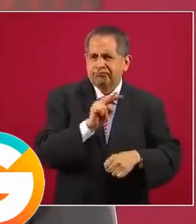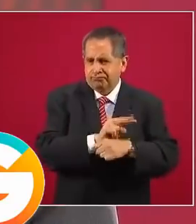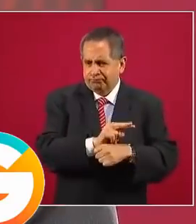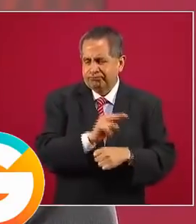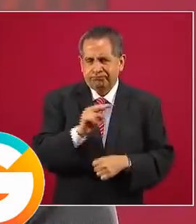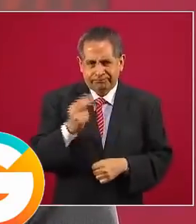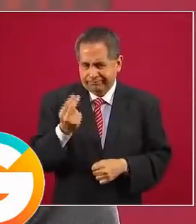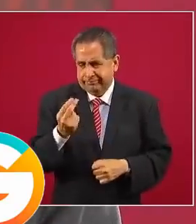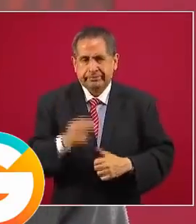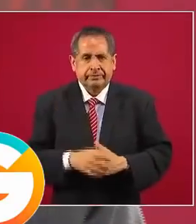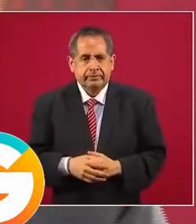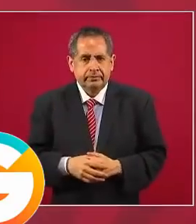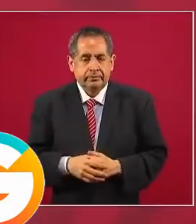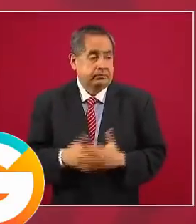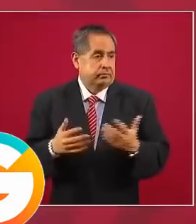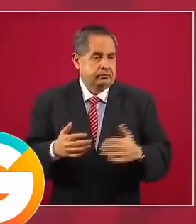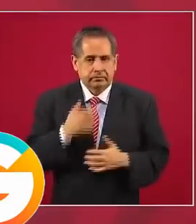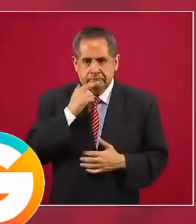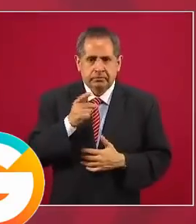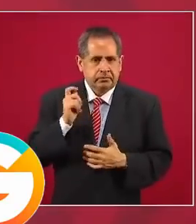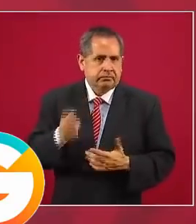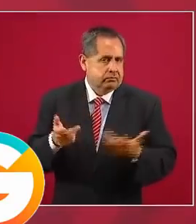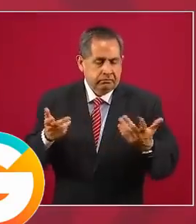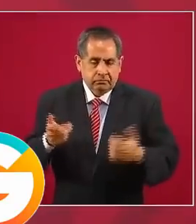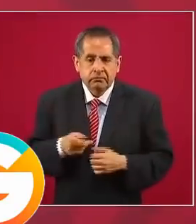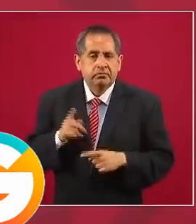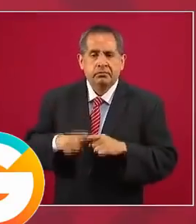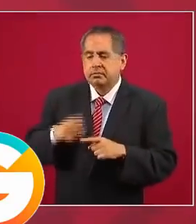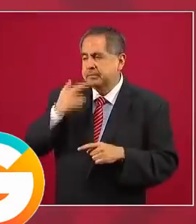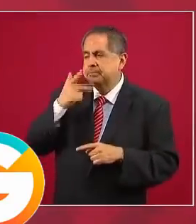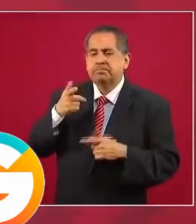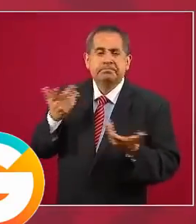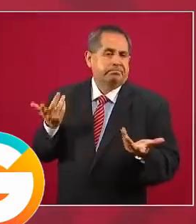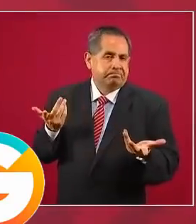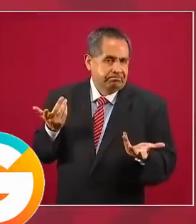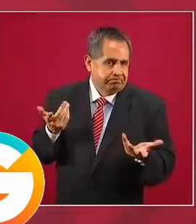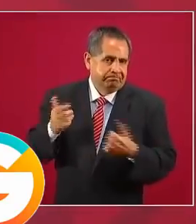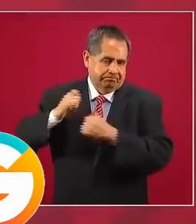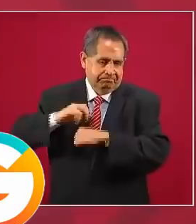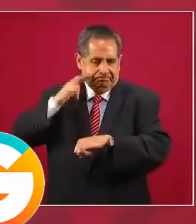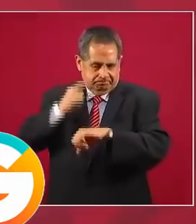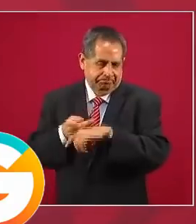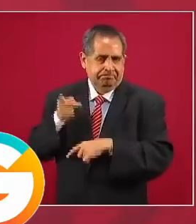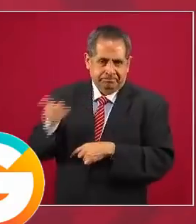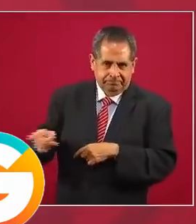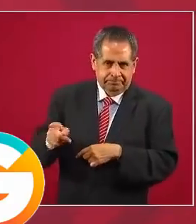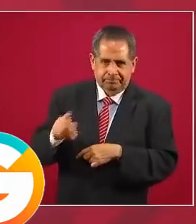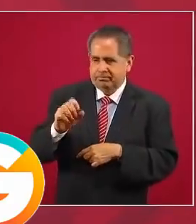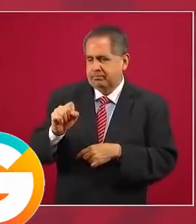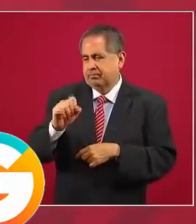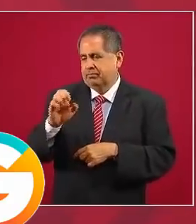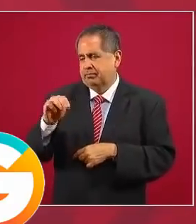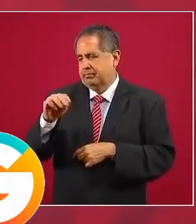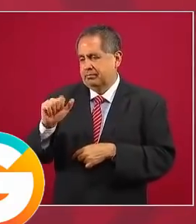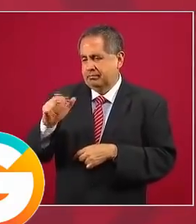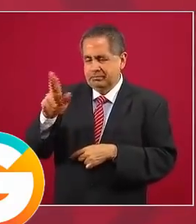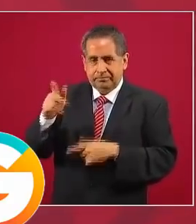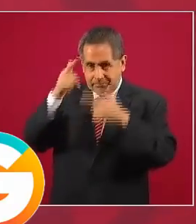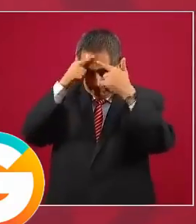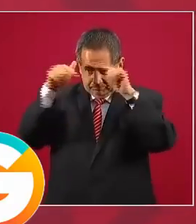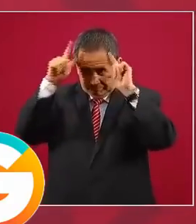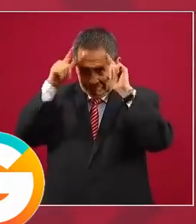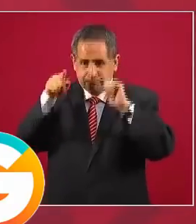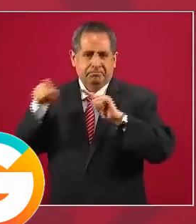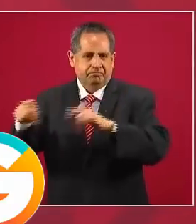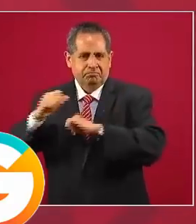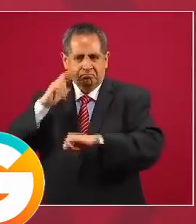¿Y qué mejor que la Secretaría de